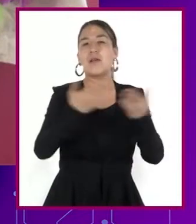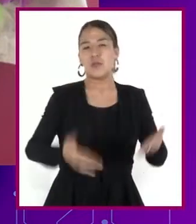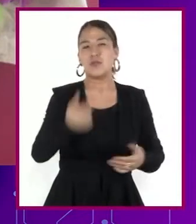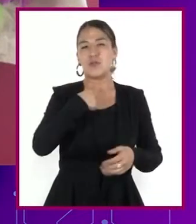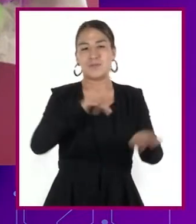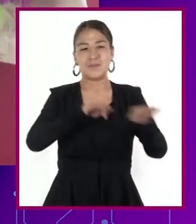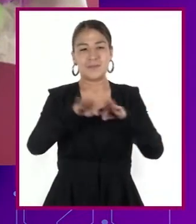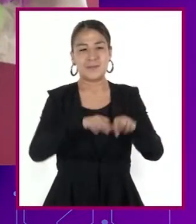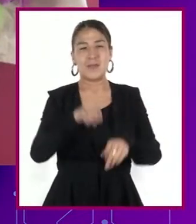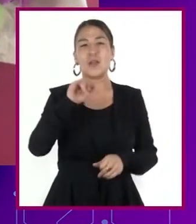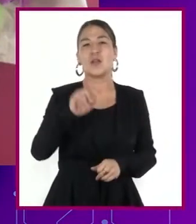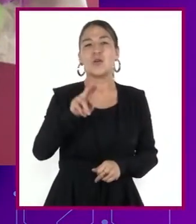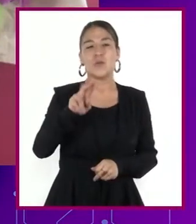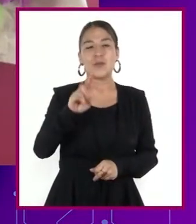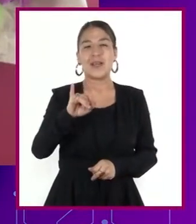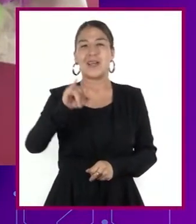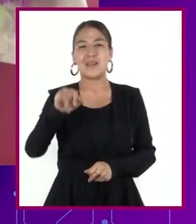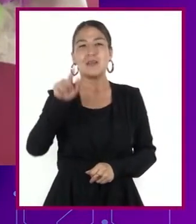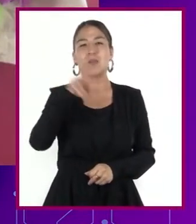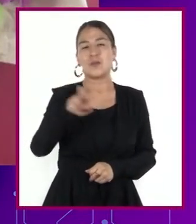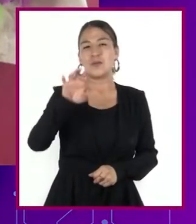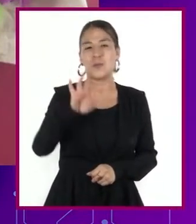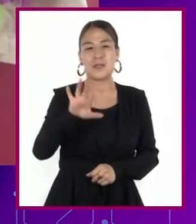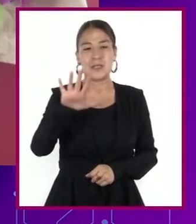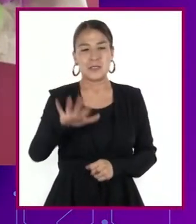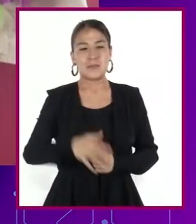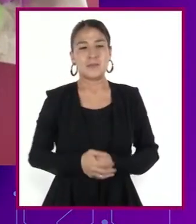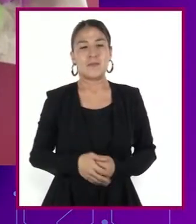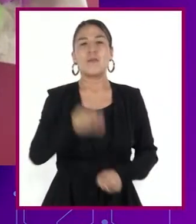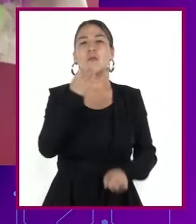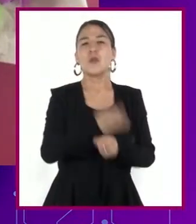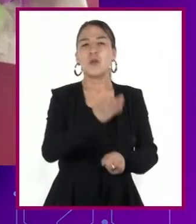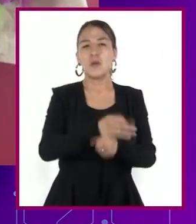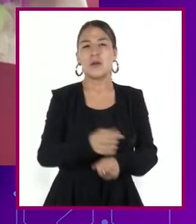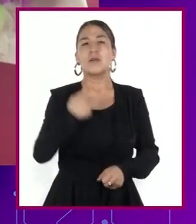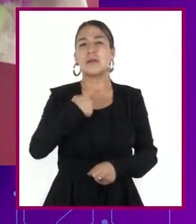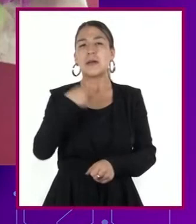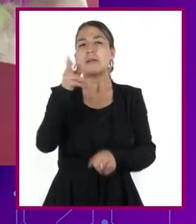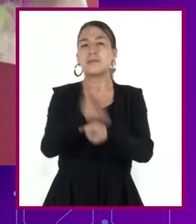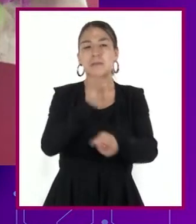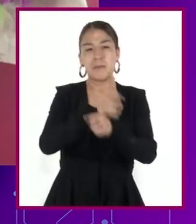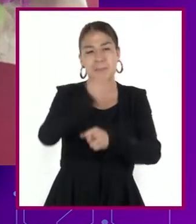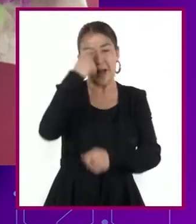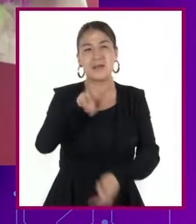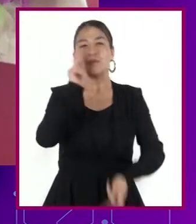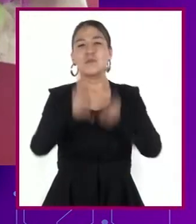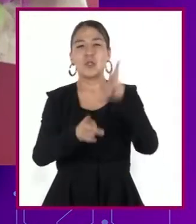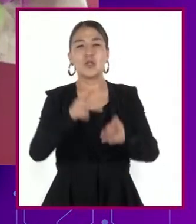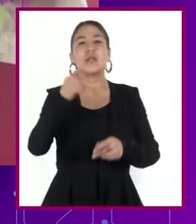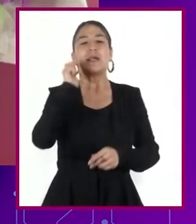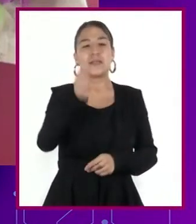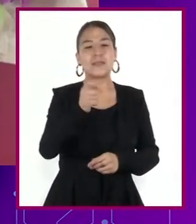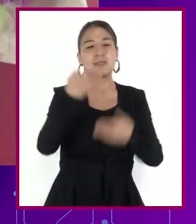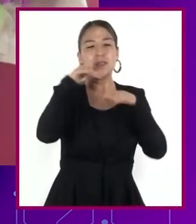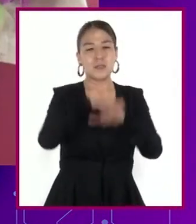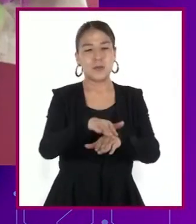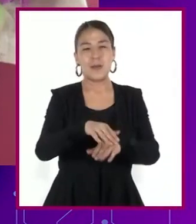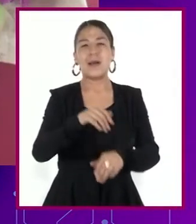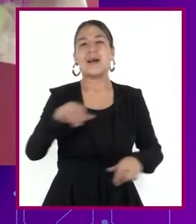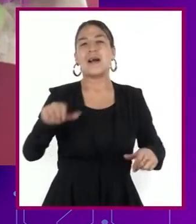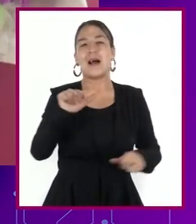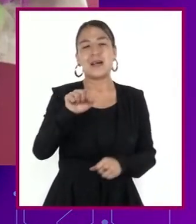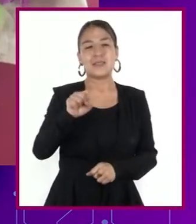trabajando en la UDI 245. El día de hoy me invitaron para hablarles un poco más sobre la